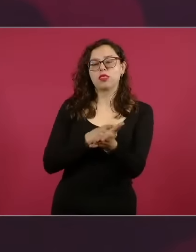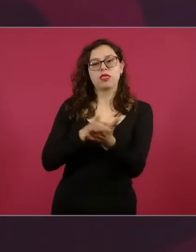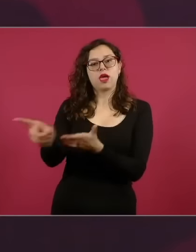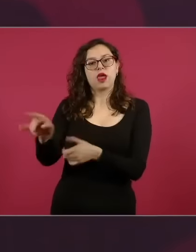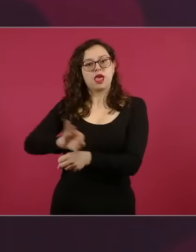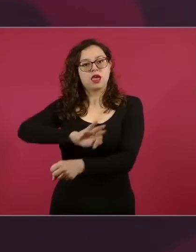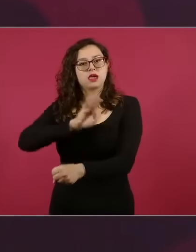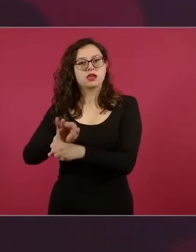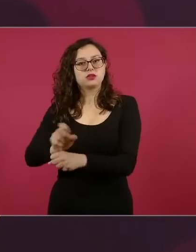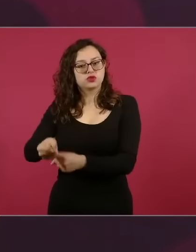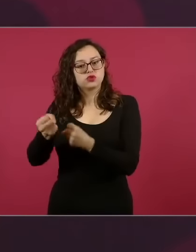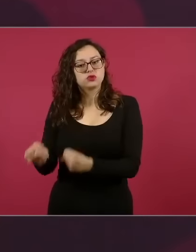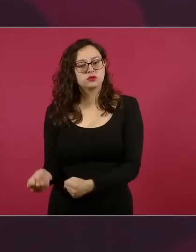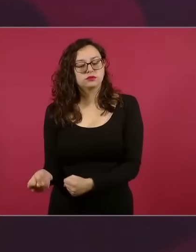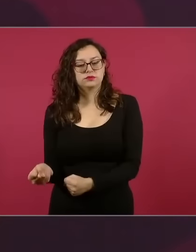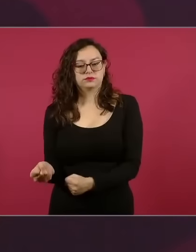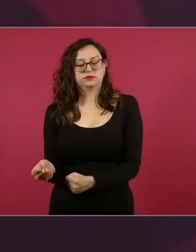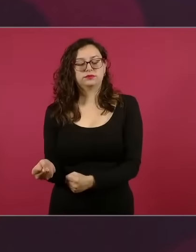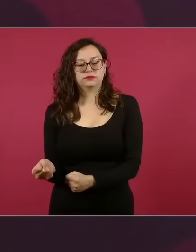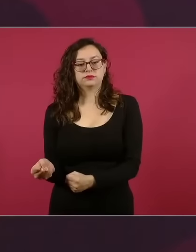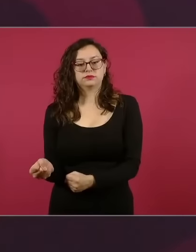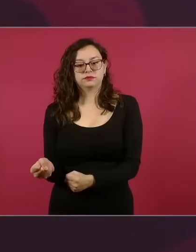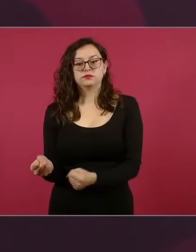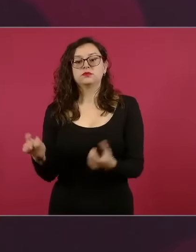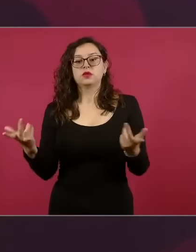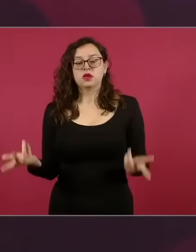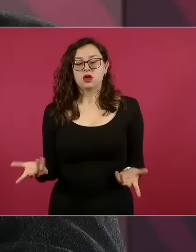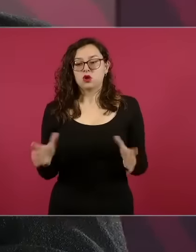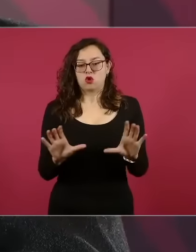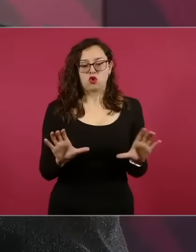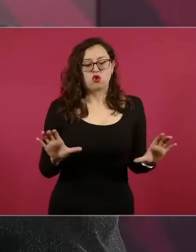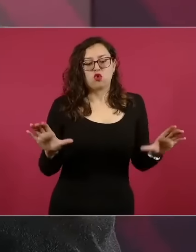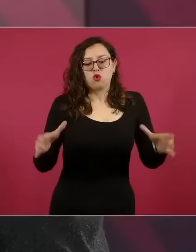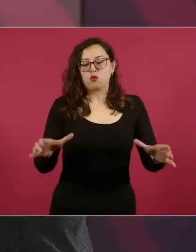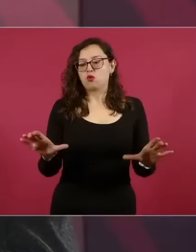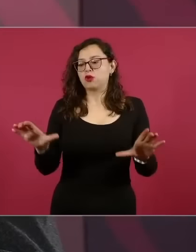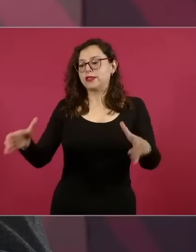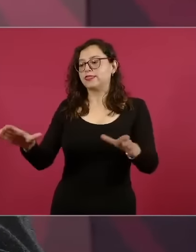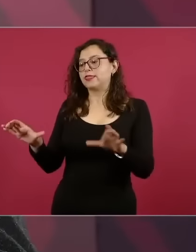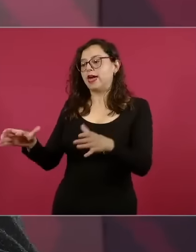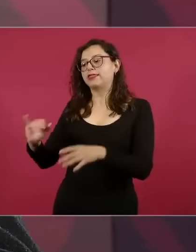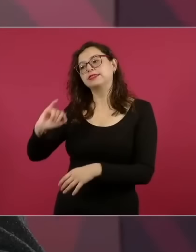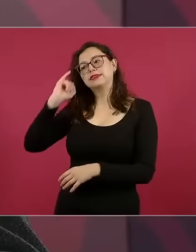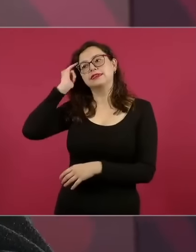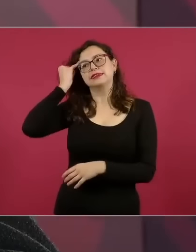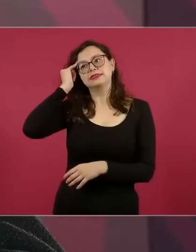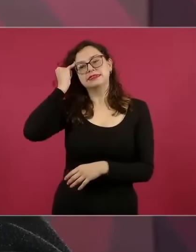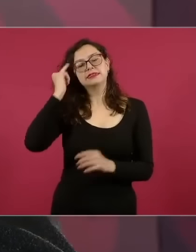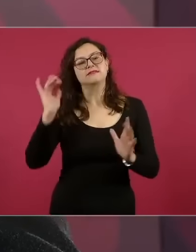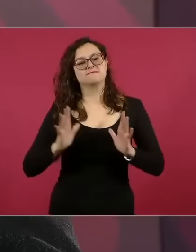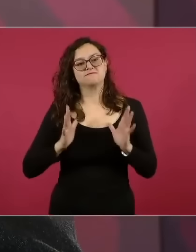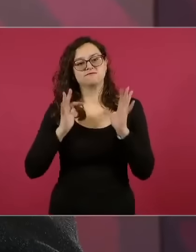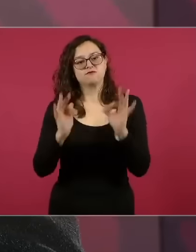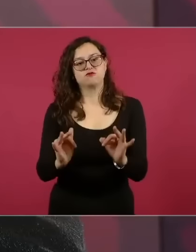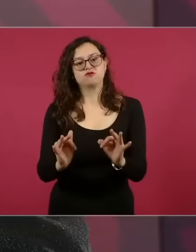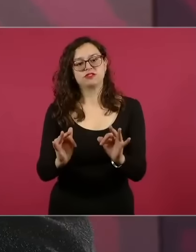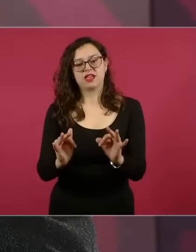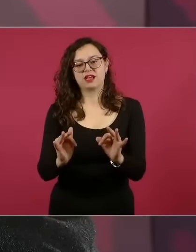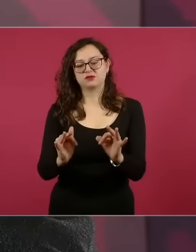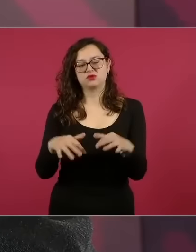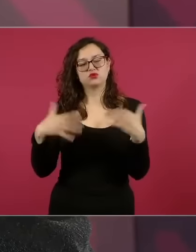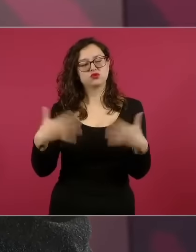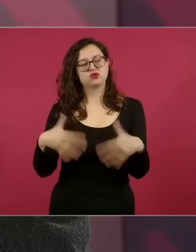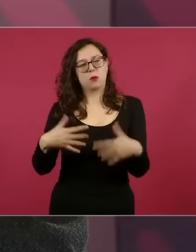Se garantizan los derechos a todas las comunidades, a todos los pueblos originarios, a la verdad